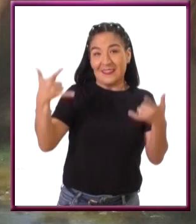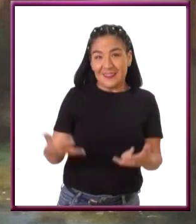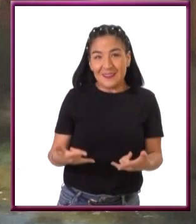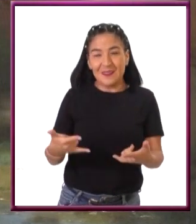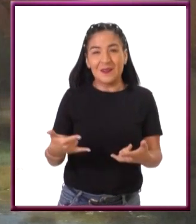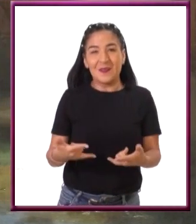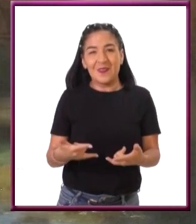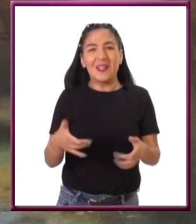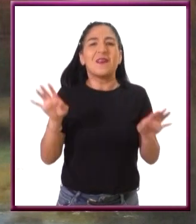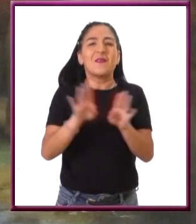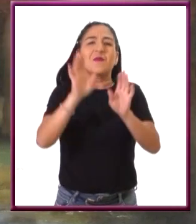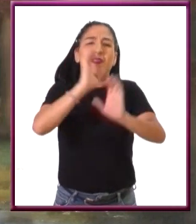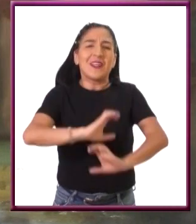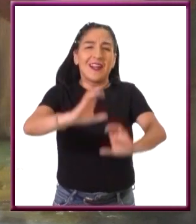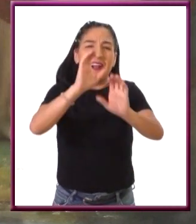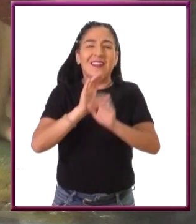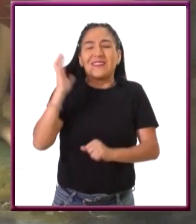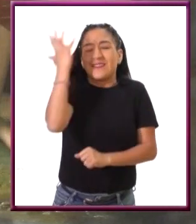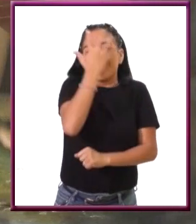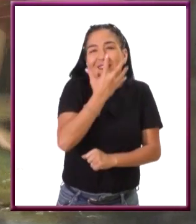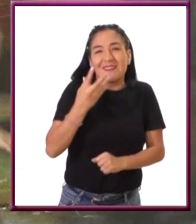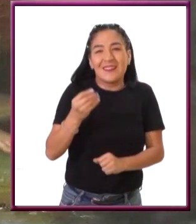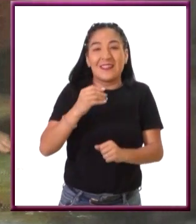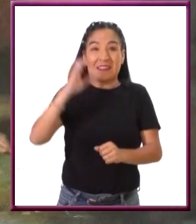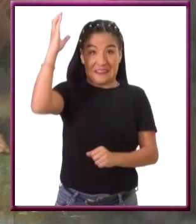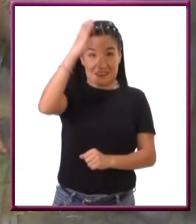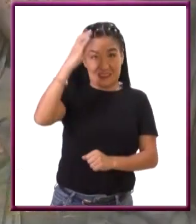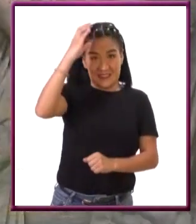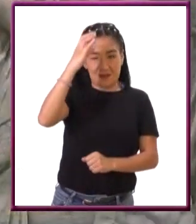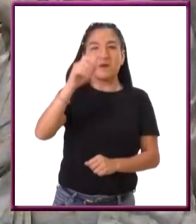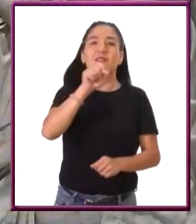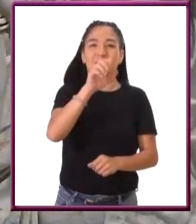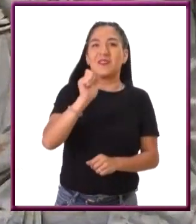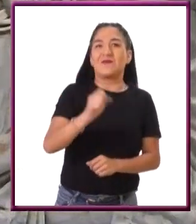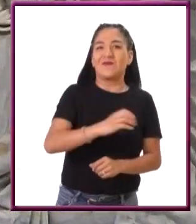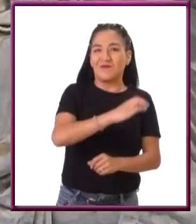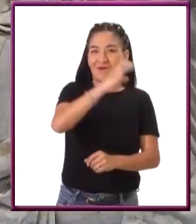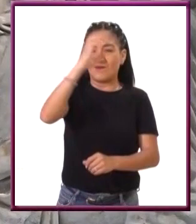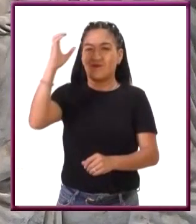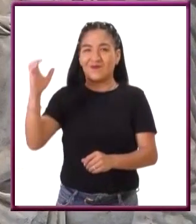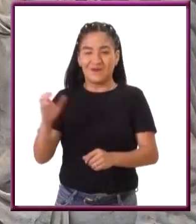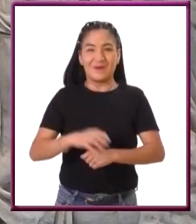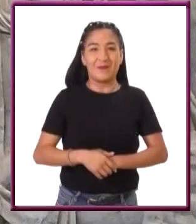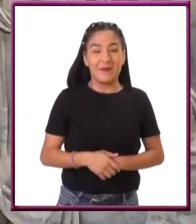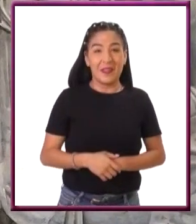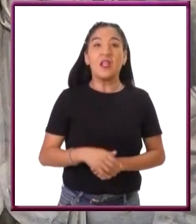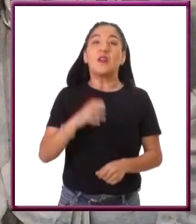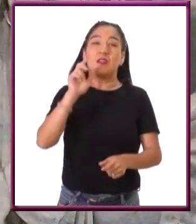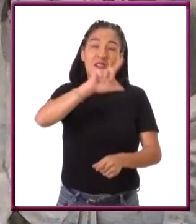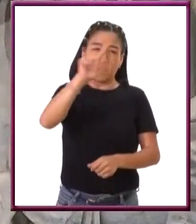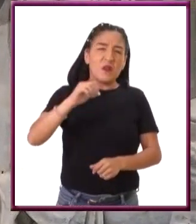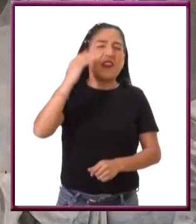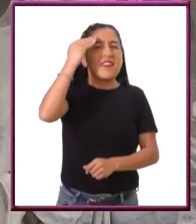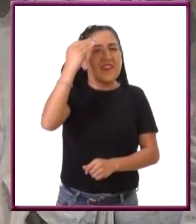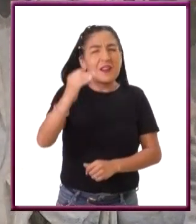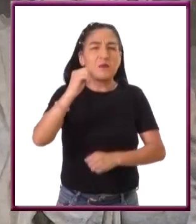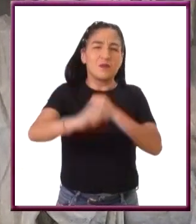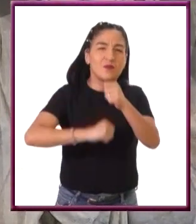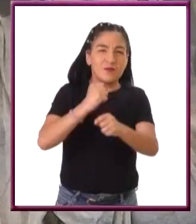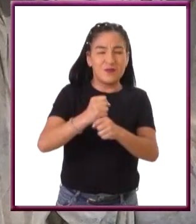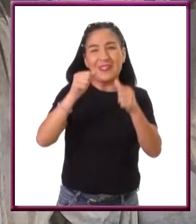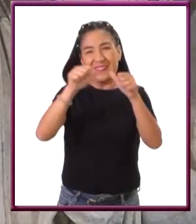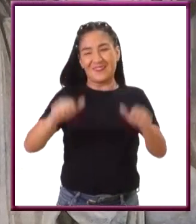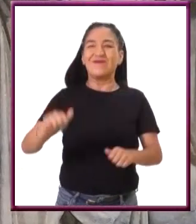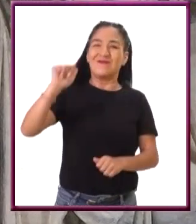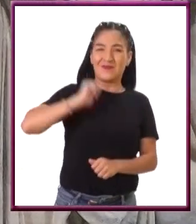la historia, los cantos sagrados, la ciencia y la astronomía. Con el tiempo, los artistas de